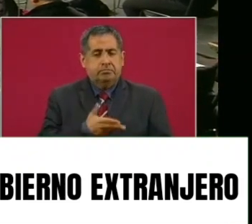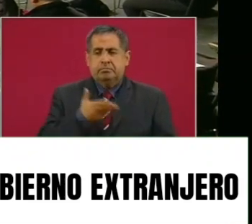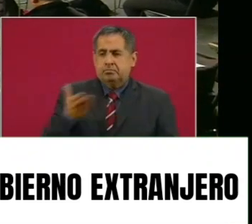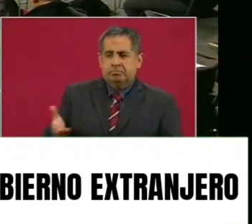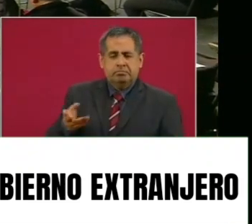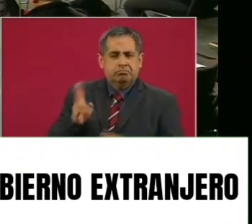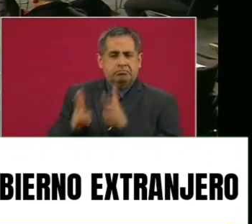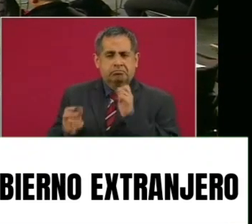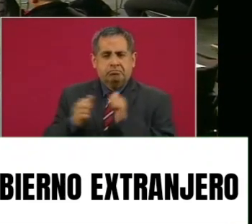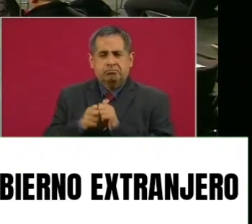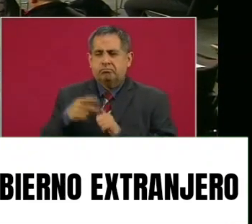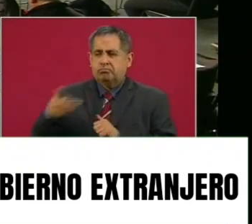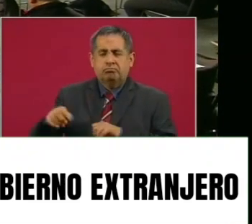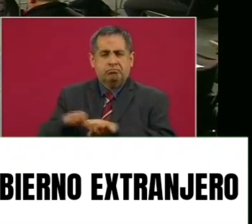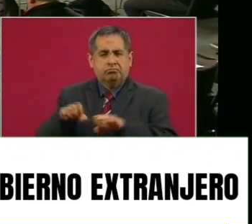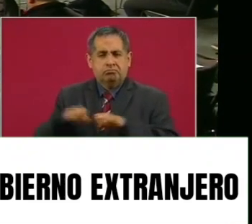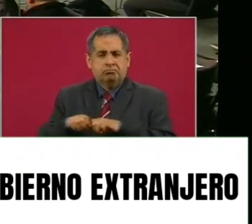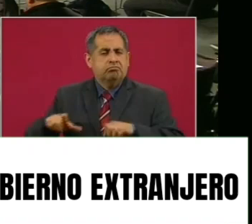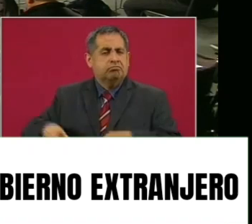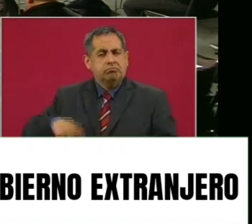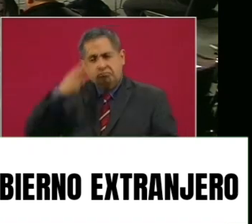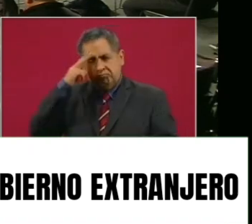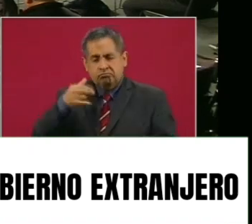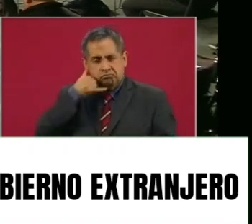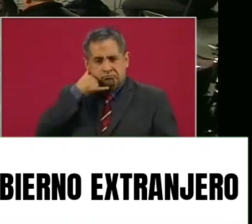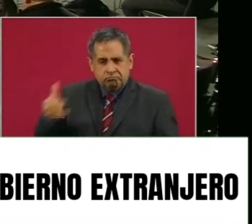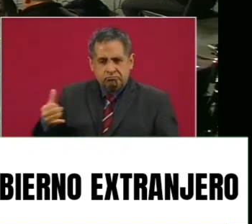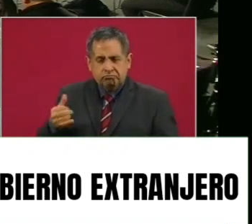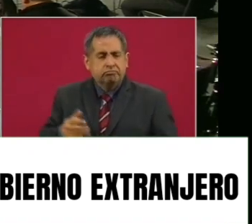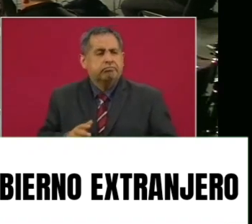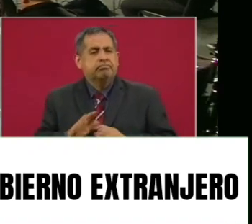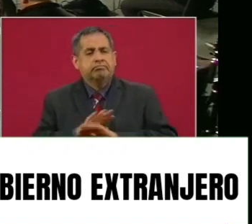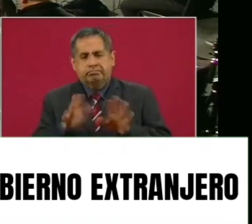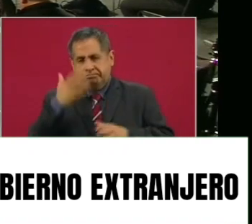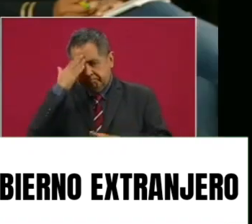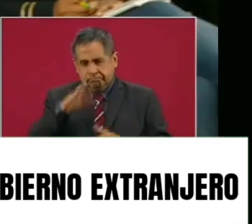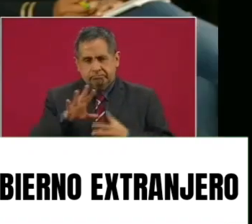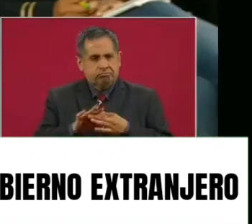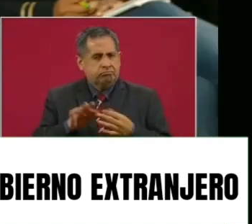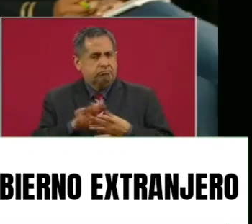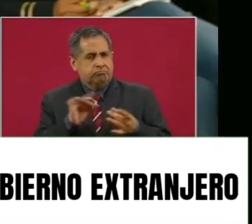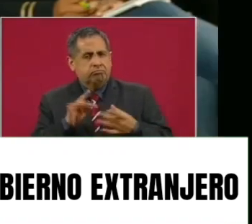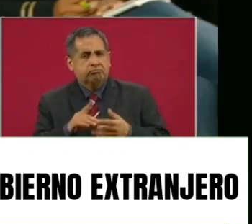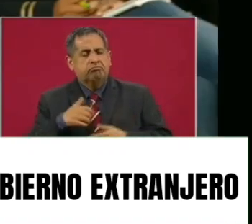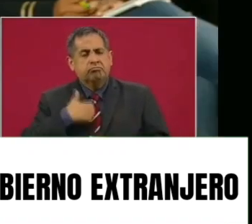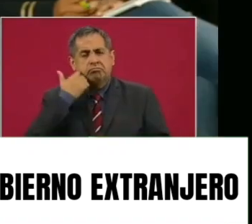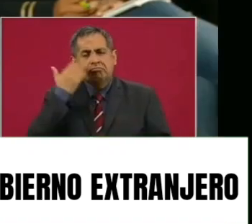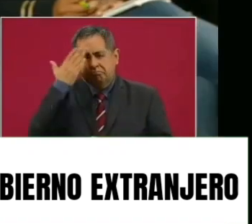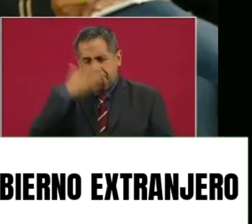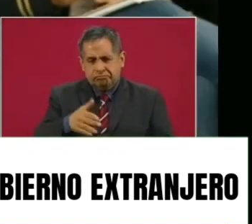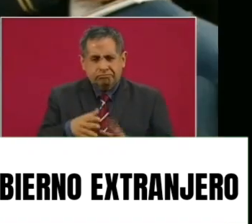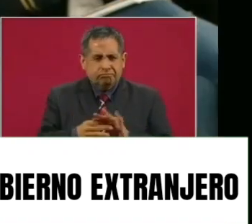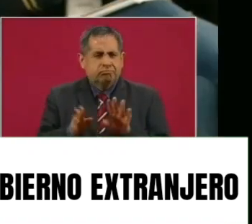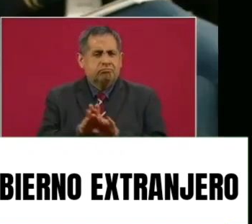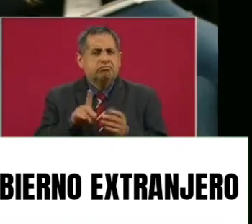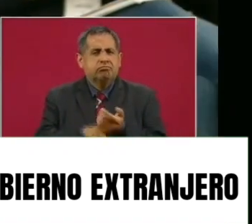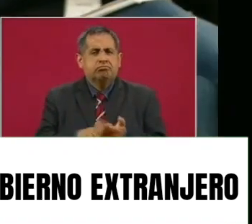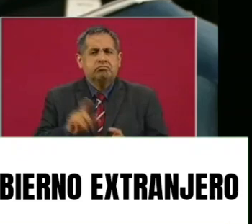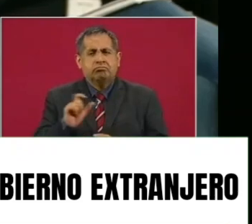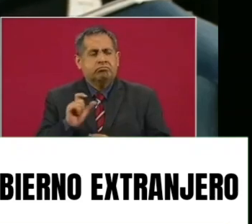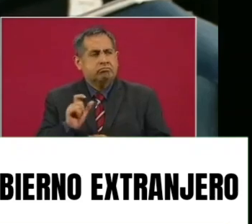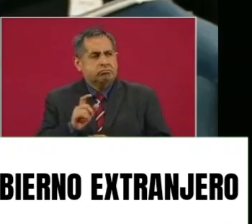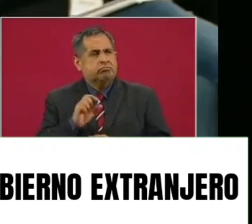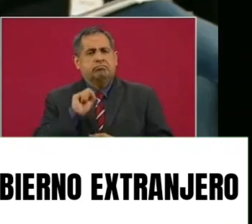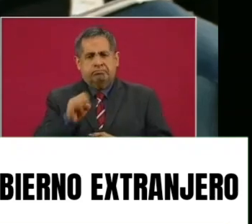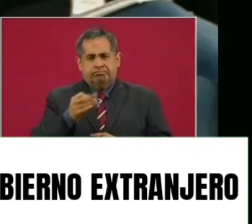llamada con su equipo, con el gobierno de México. Ya sabemos la postura, ya usted la argumentó, pero me gustaría saber en qué momento aceptaría